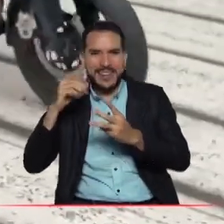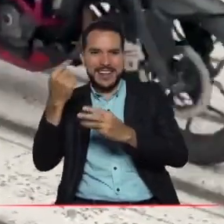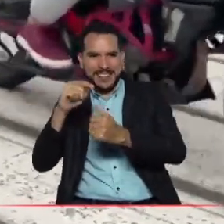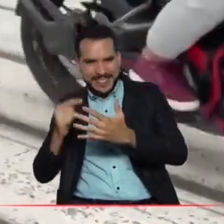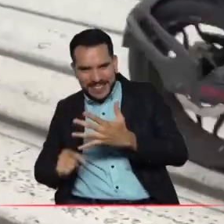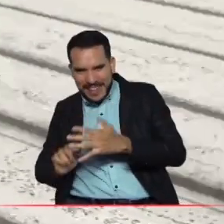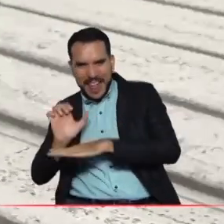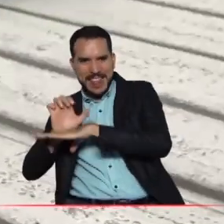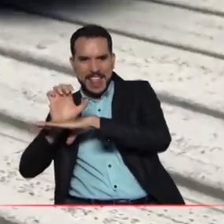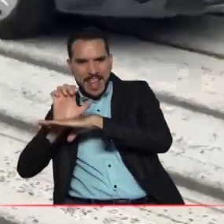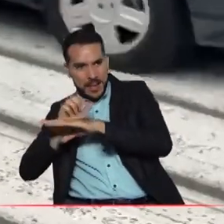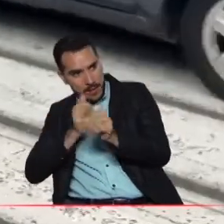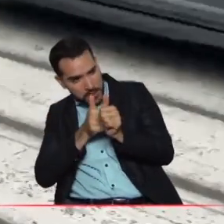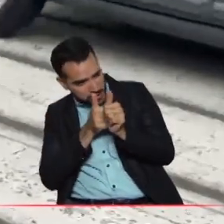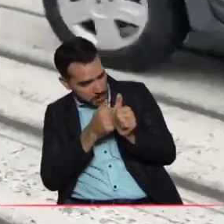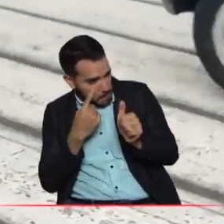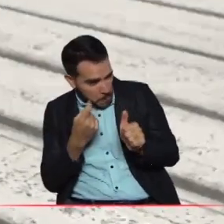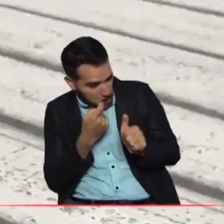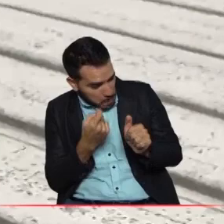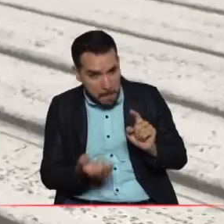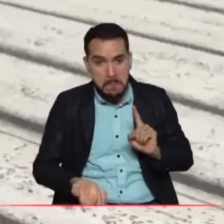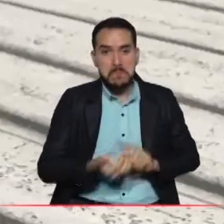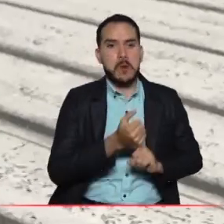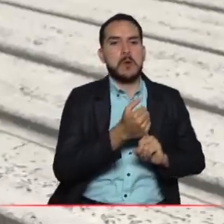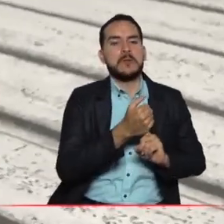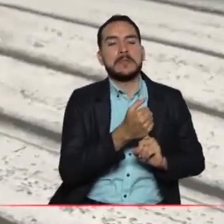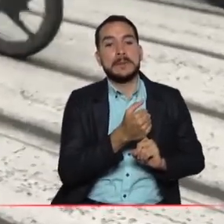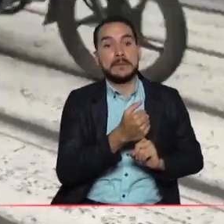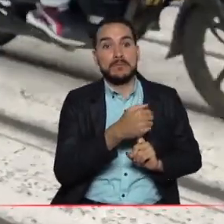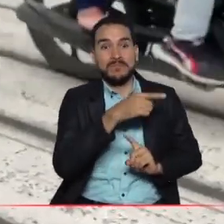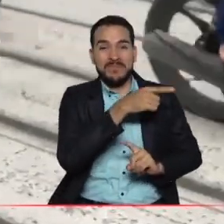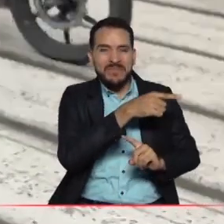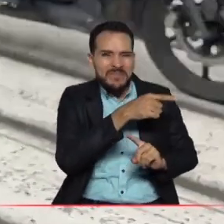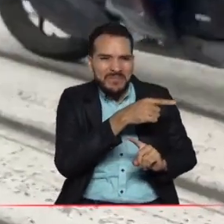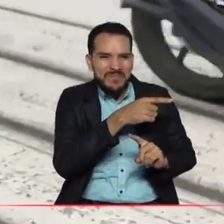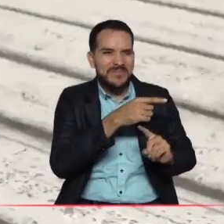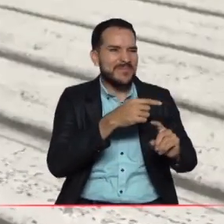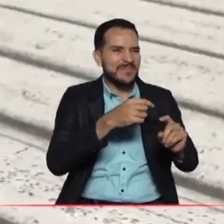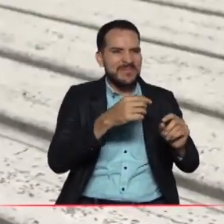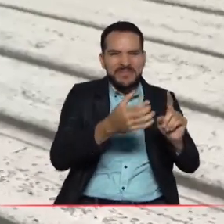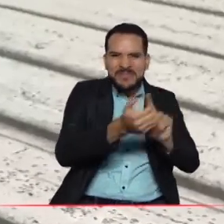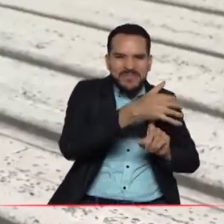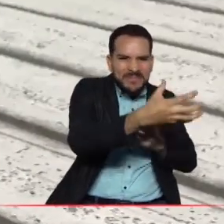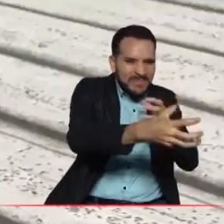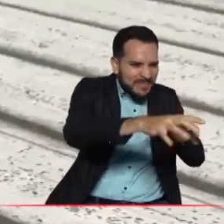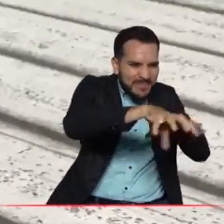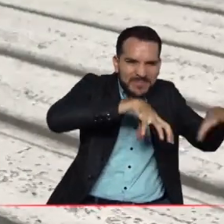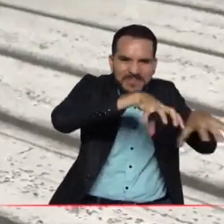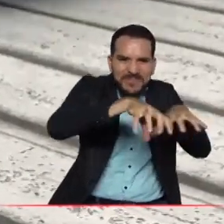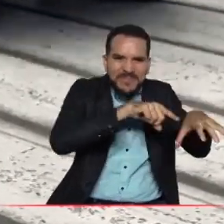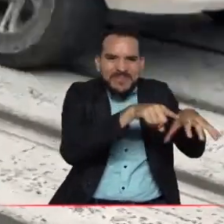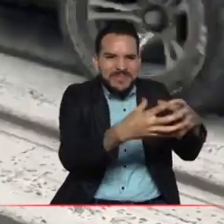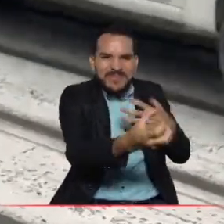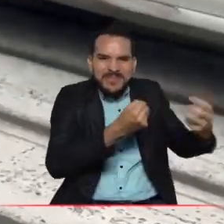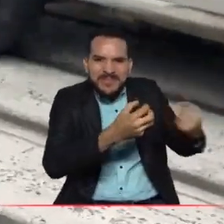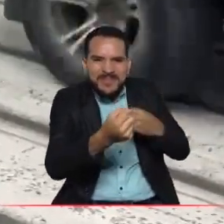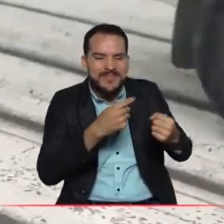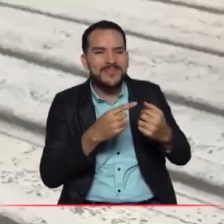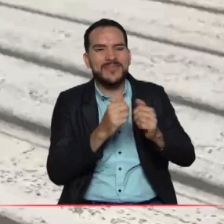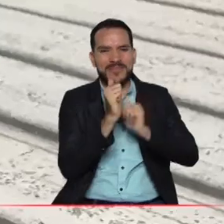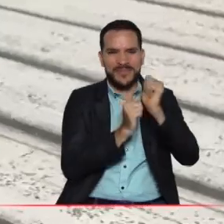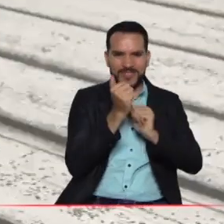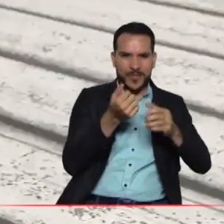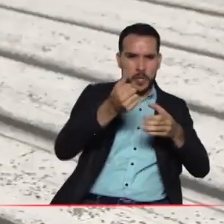otros. Allí también se incautó una máquina envasadora de licor, una máquina marcadora de lotes sobre superficies, un aparato